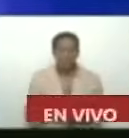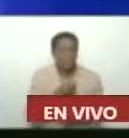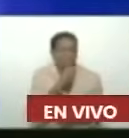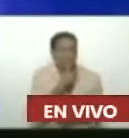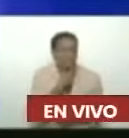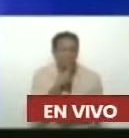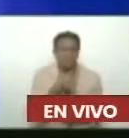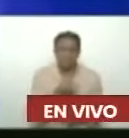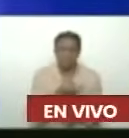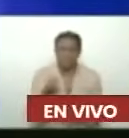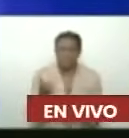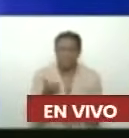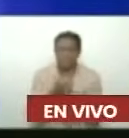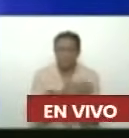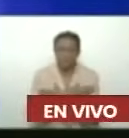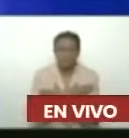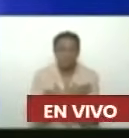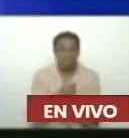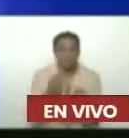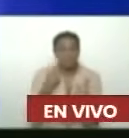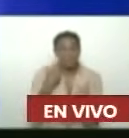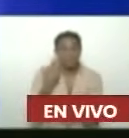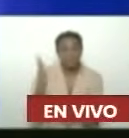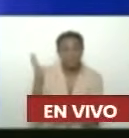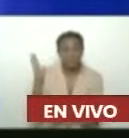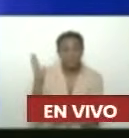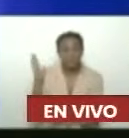belleza, poderosa.